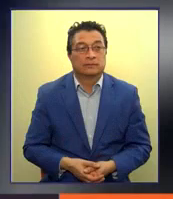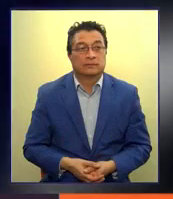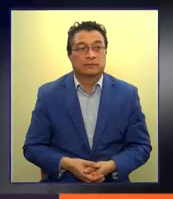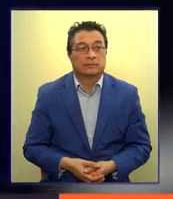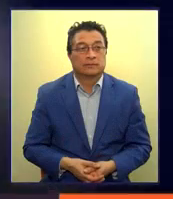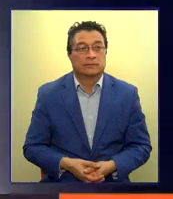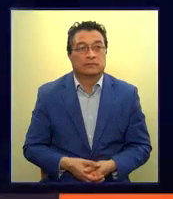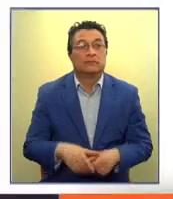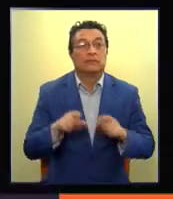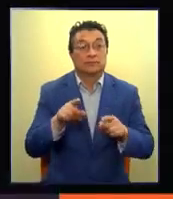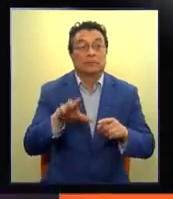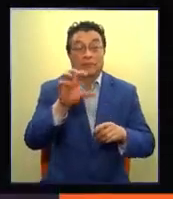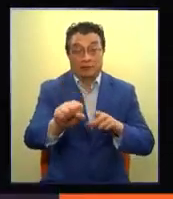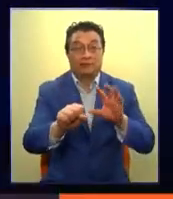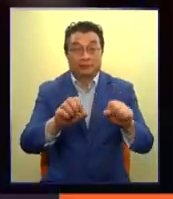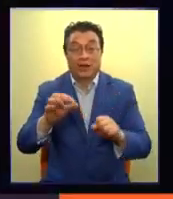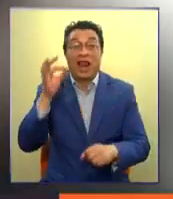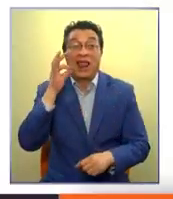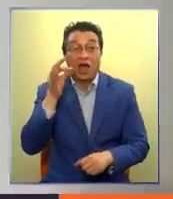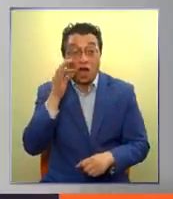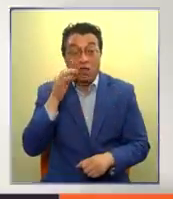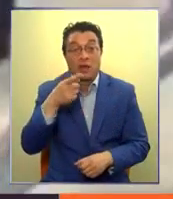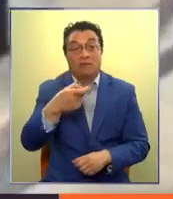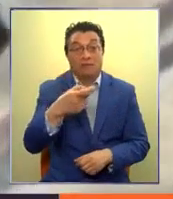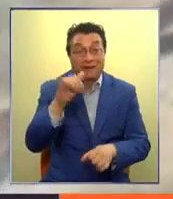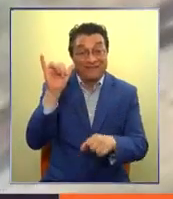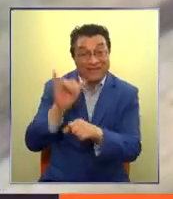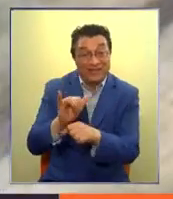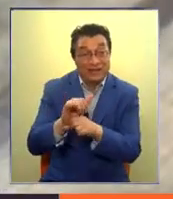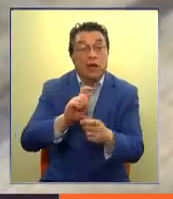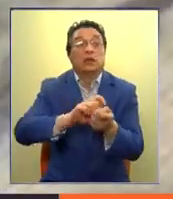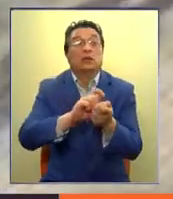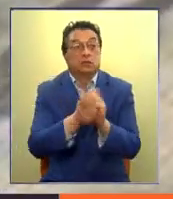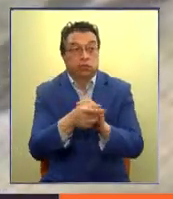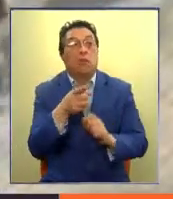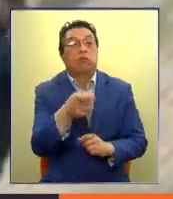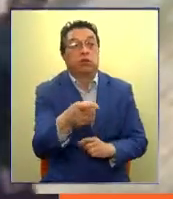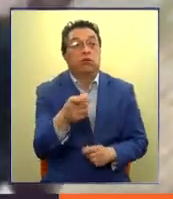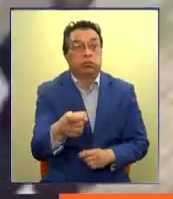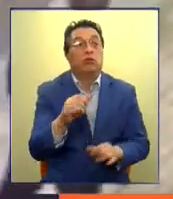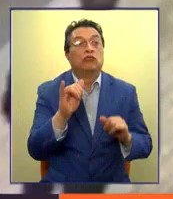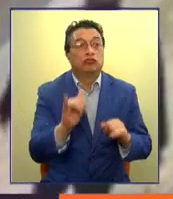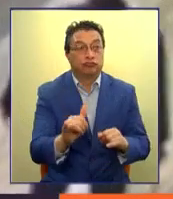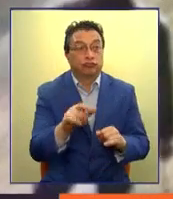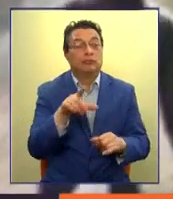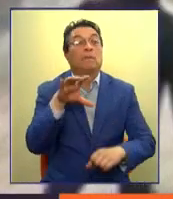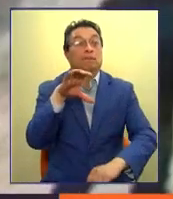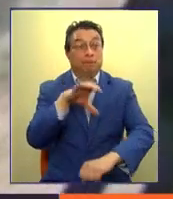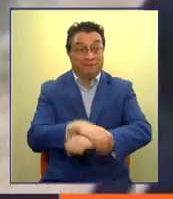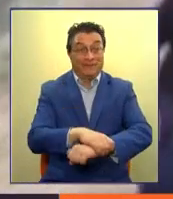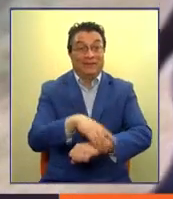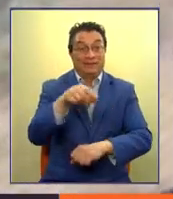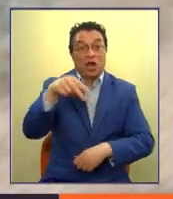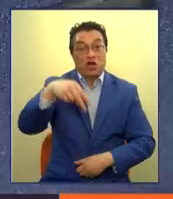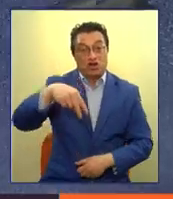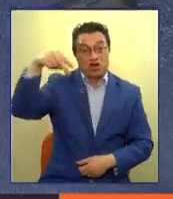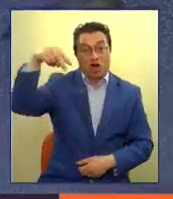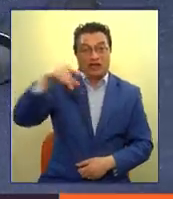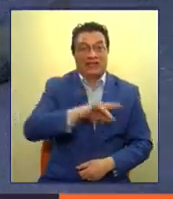Motoclocks detenidos en Las Condes, pistolas a fogueo adaptadas para tiro. Banda de asaltantes arrestados en el norte del